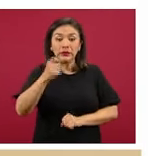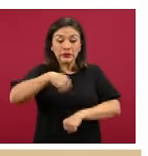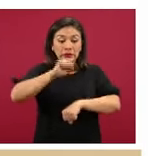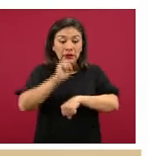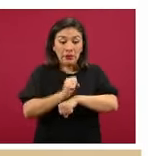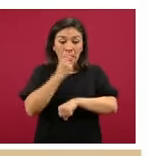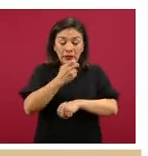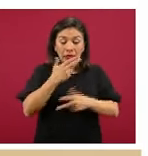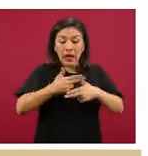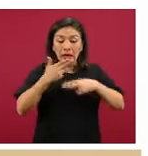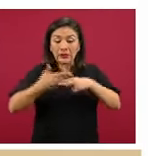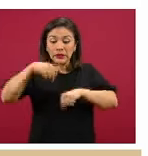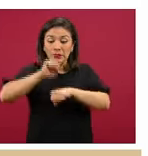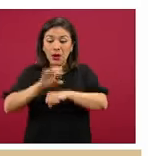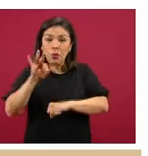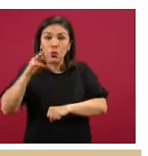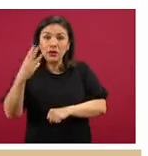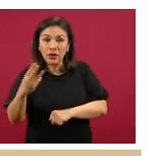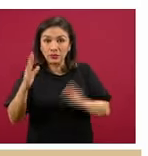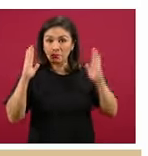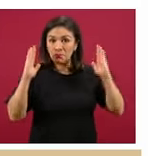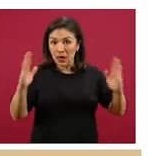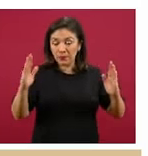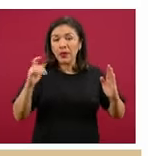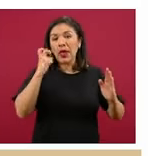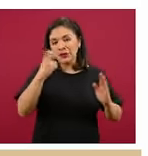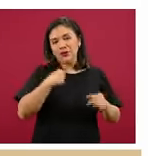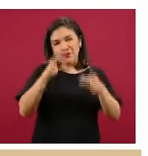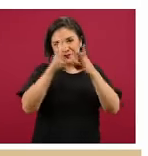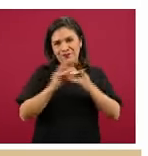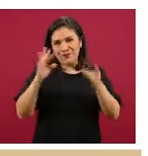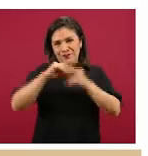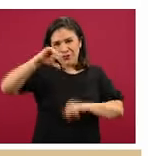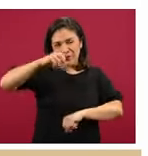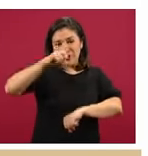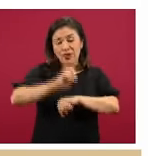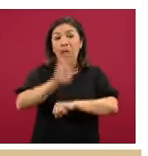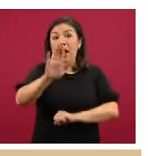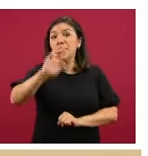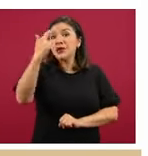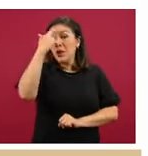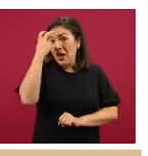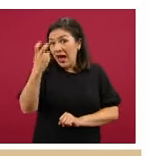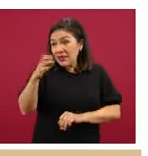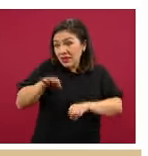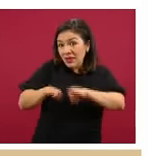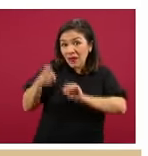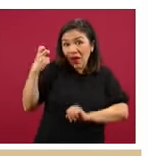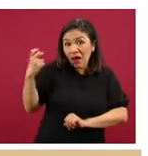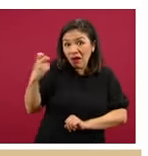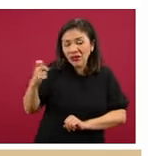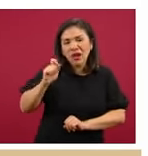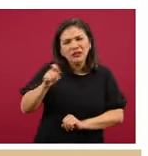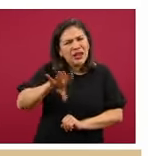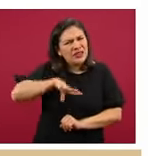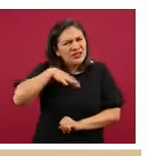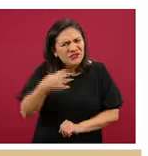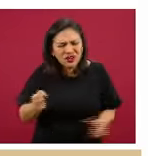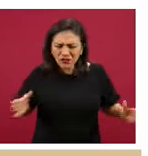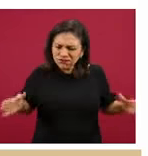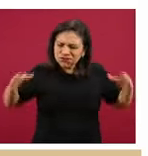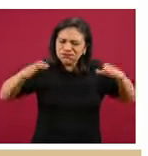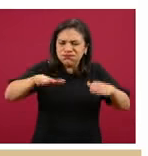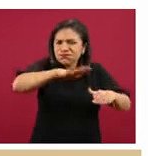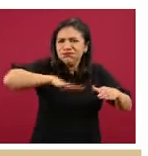hasta la semana 43, y esos son los datos que voy a presentar. Recordarles que este es un esfuerzo multisectorial,